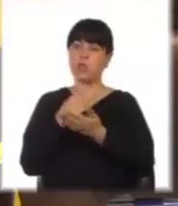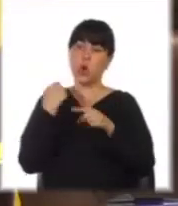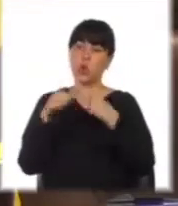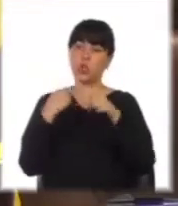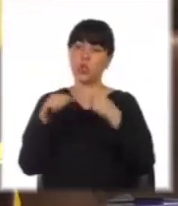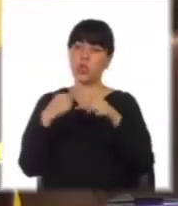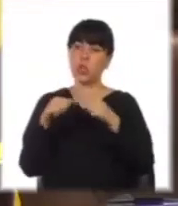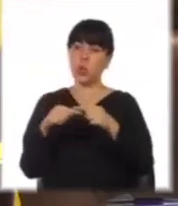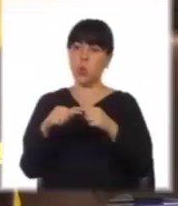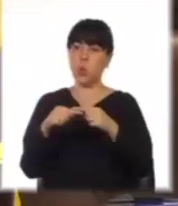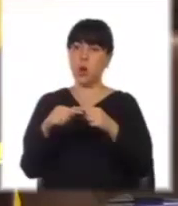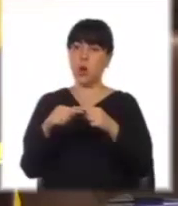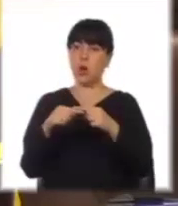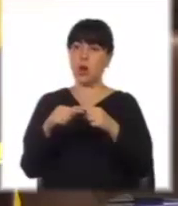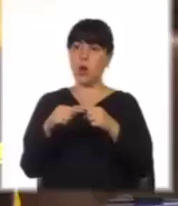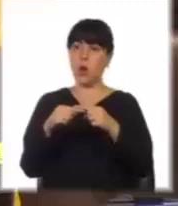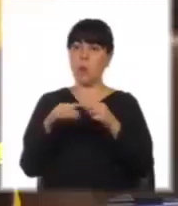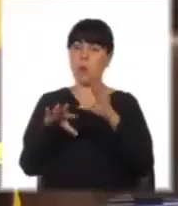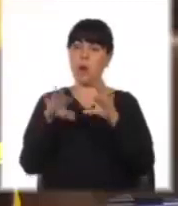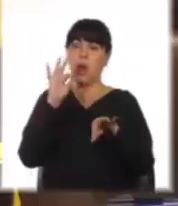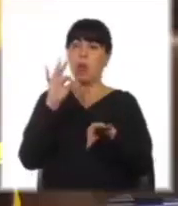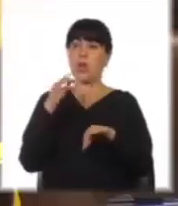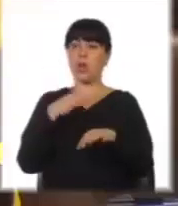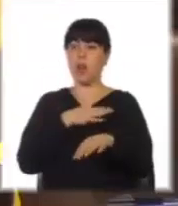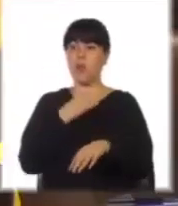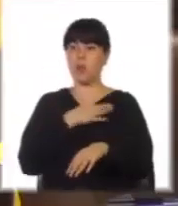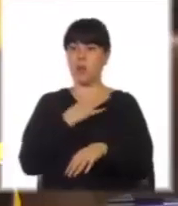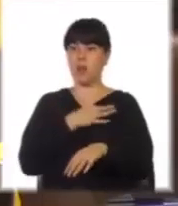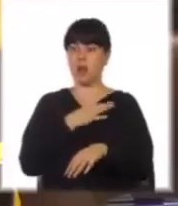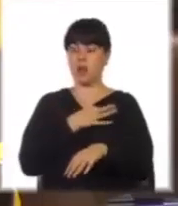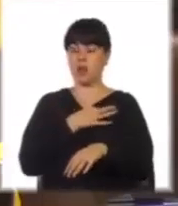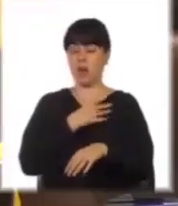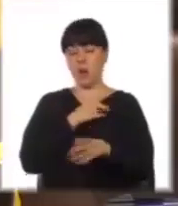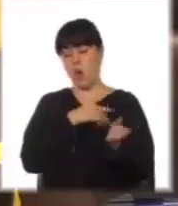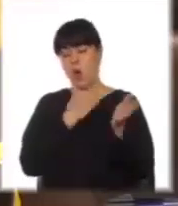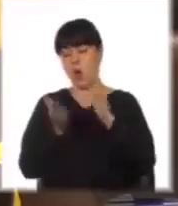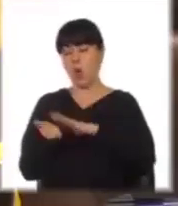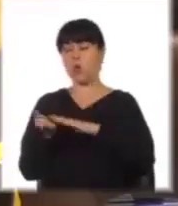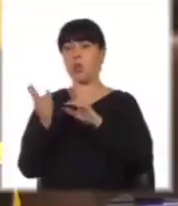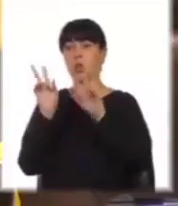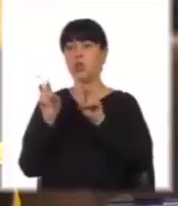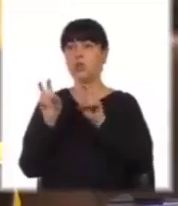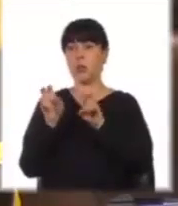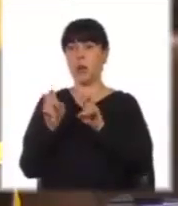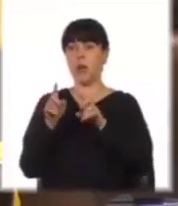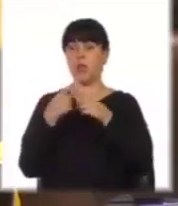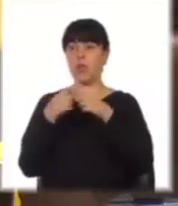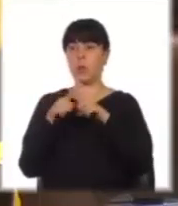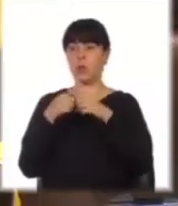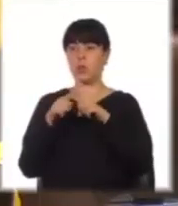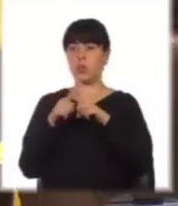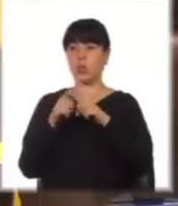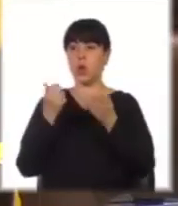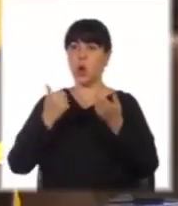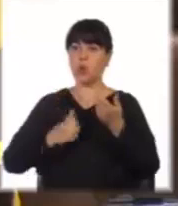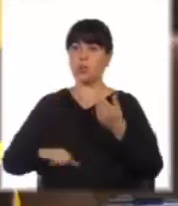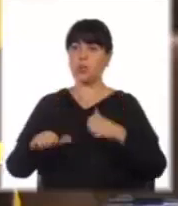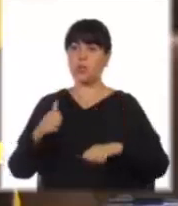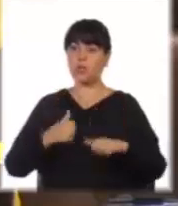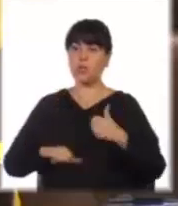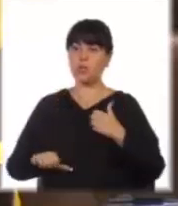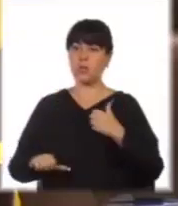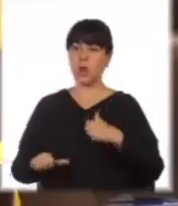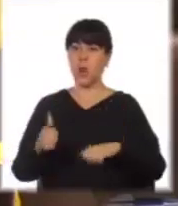que sufren por su elección de vida. El otro tema de discusión también es la cirugía, las